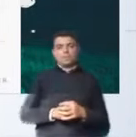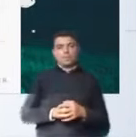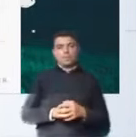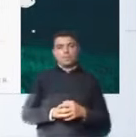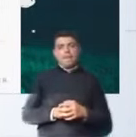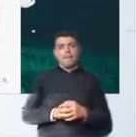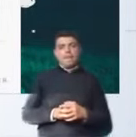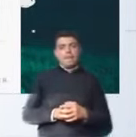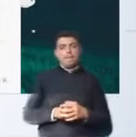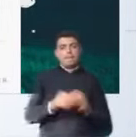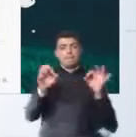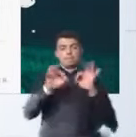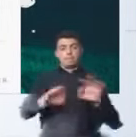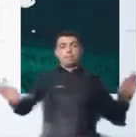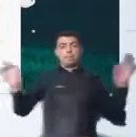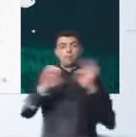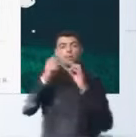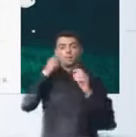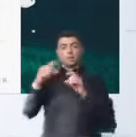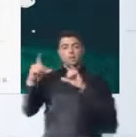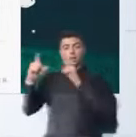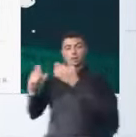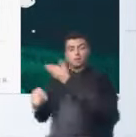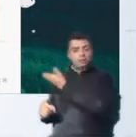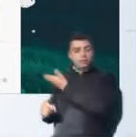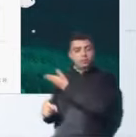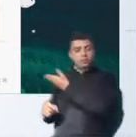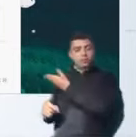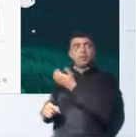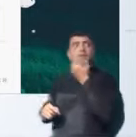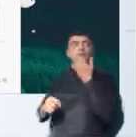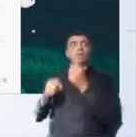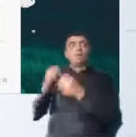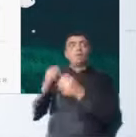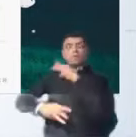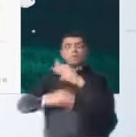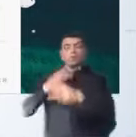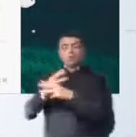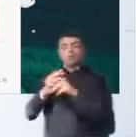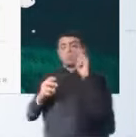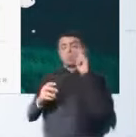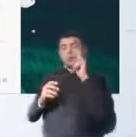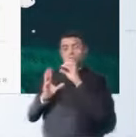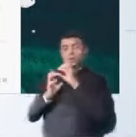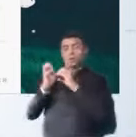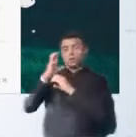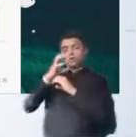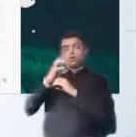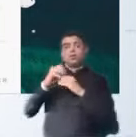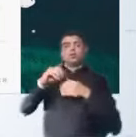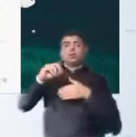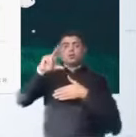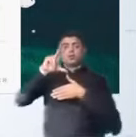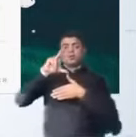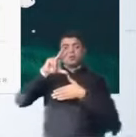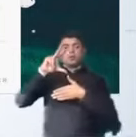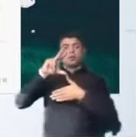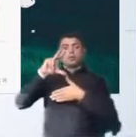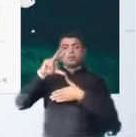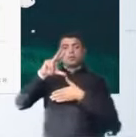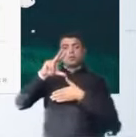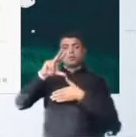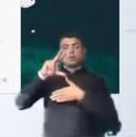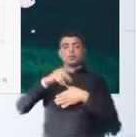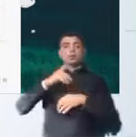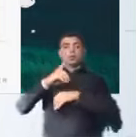Importante esta lámina. Mientras el mundo mira al coronavirus, América Latina vive la peor epidemia de dengue de su